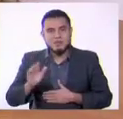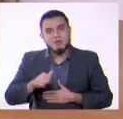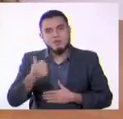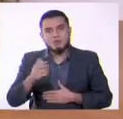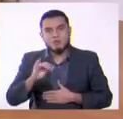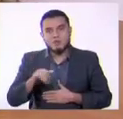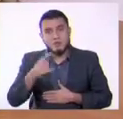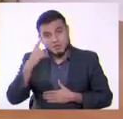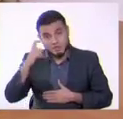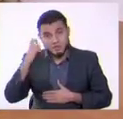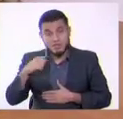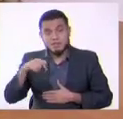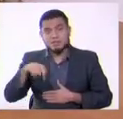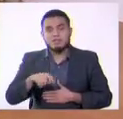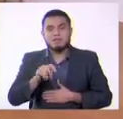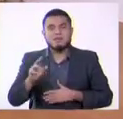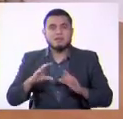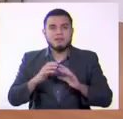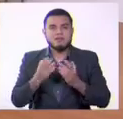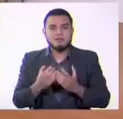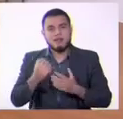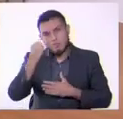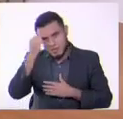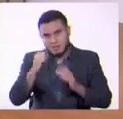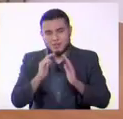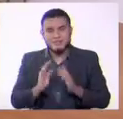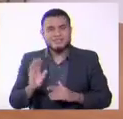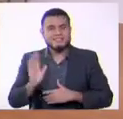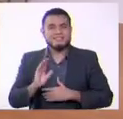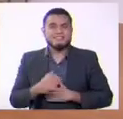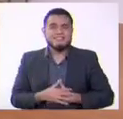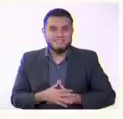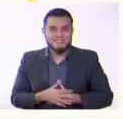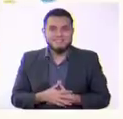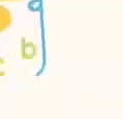y recuerde, esta es la teleclase, aprendamos en casa.